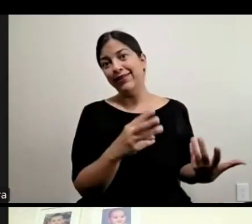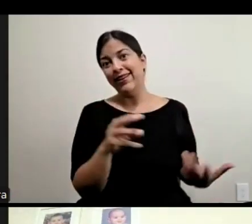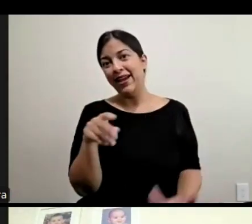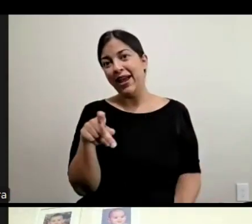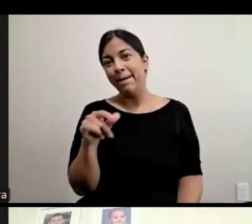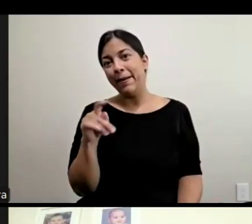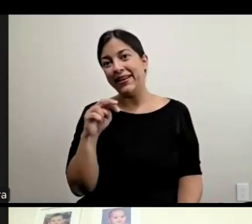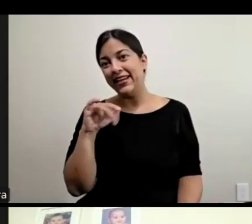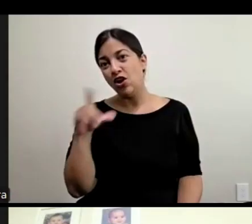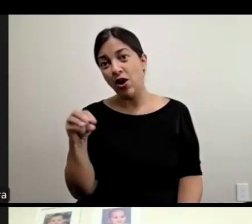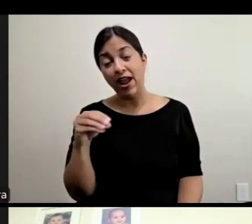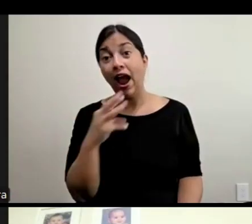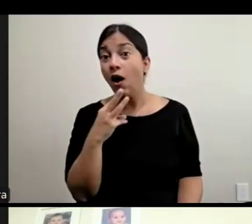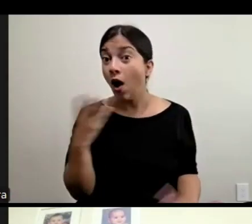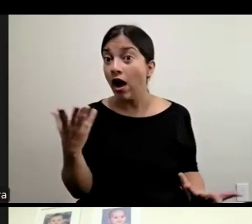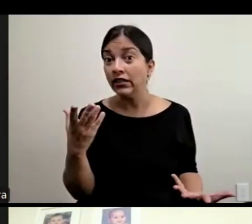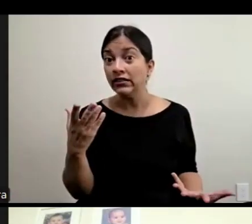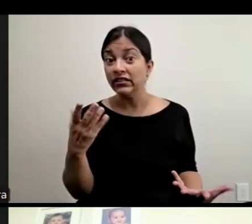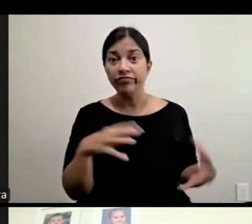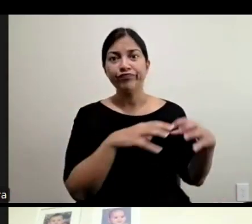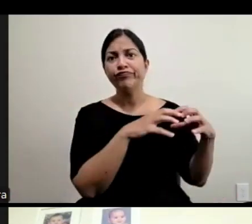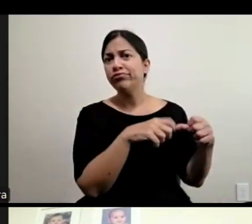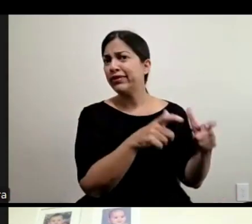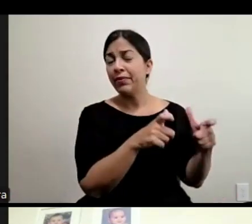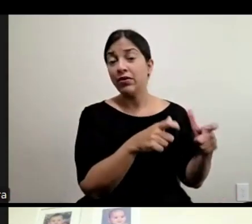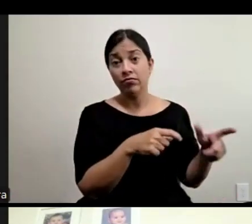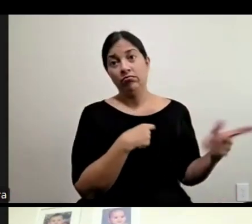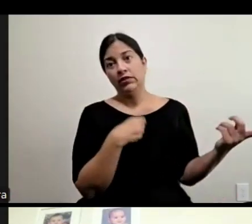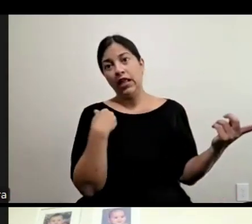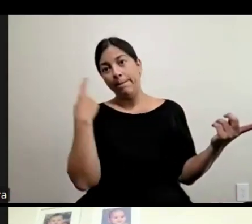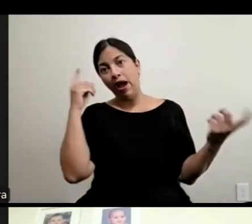las millas. Y entonces parece que ella las tenía para venderlas a